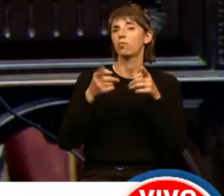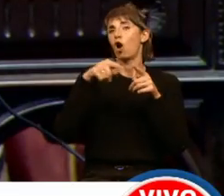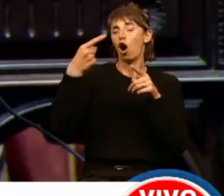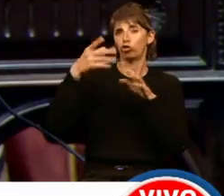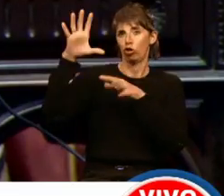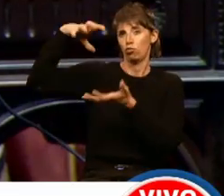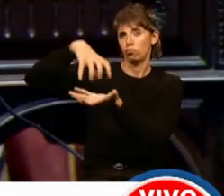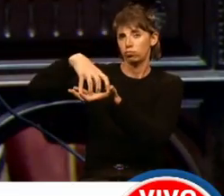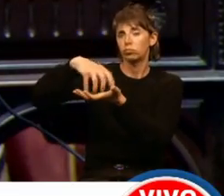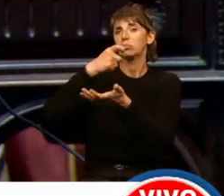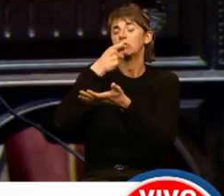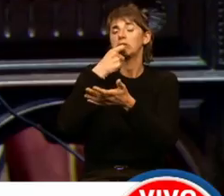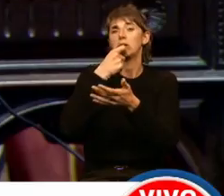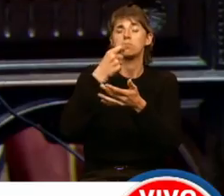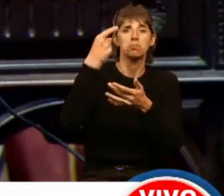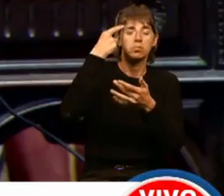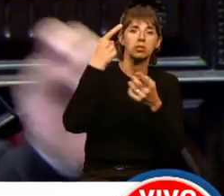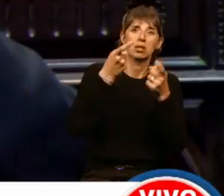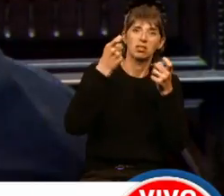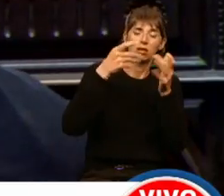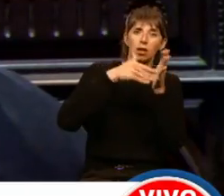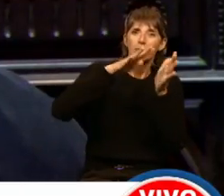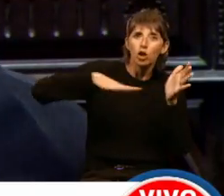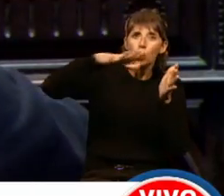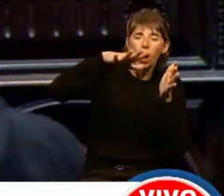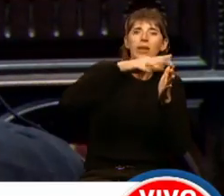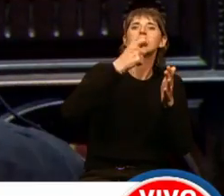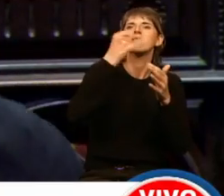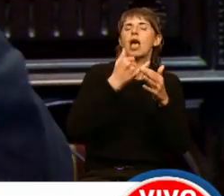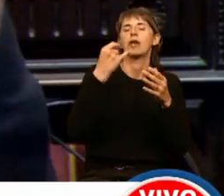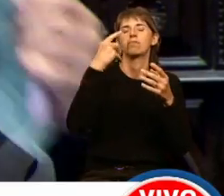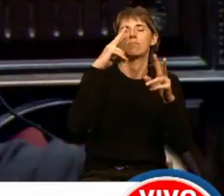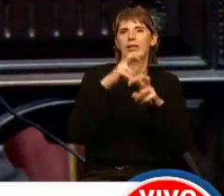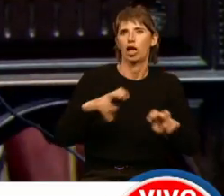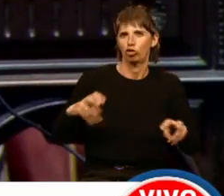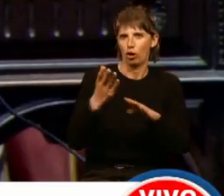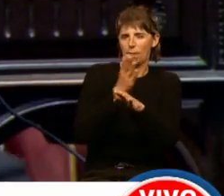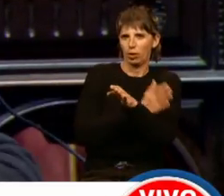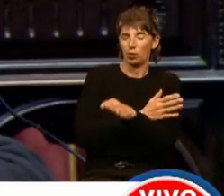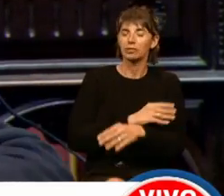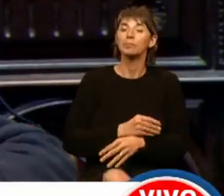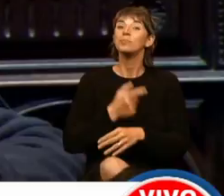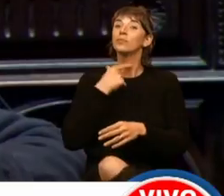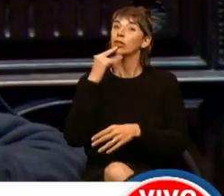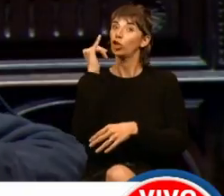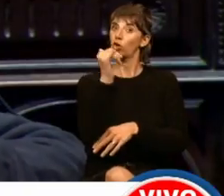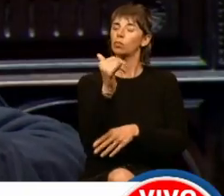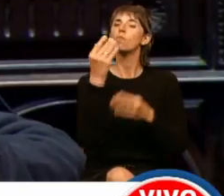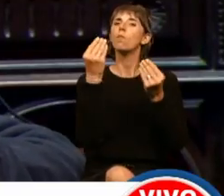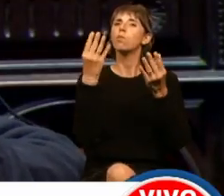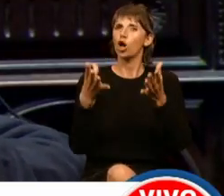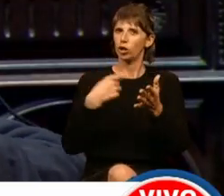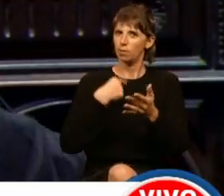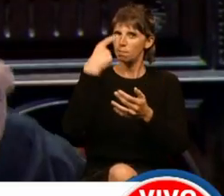organismo o autoridades competente en las localidades que tienen análisis solamente lo planteó esto presidente porque me parece muy importante